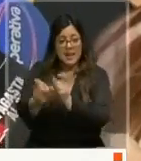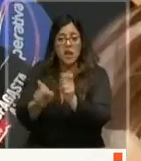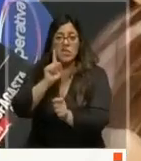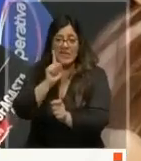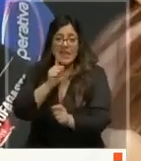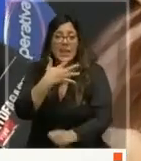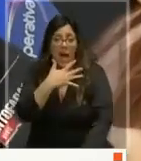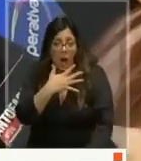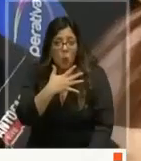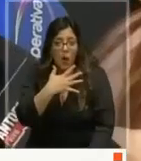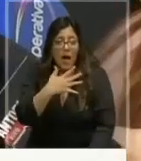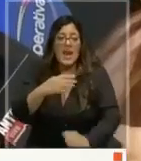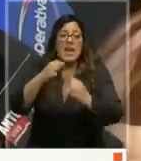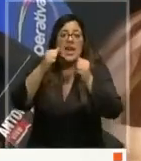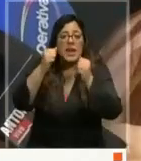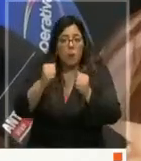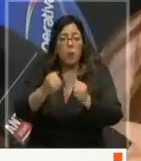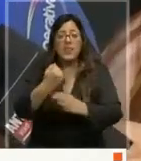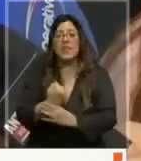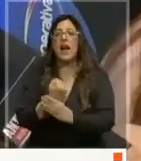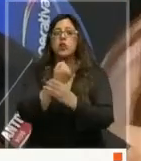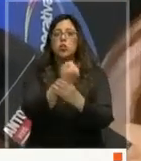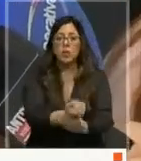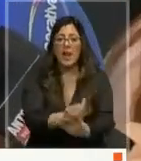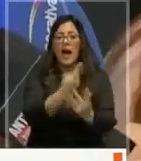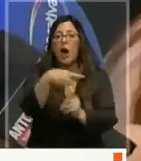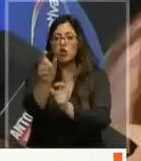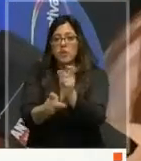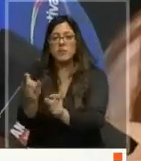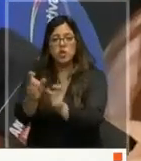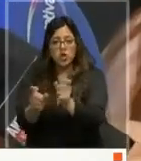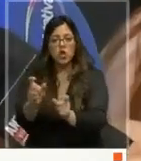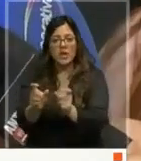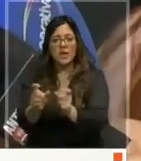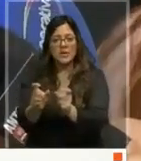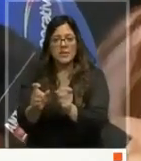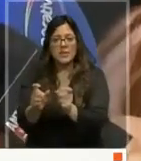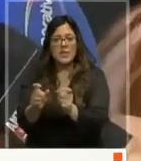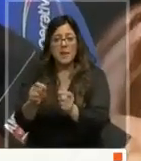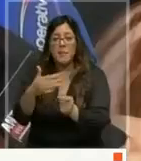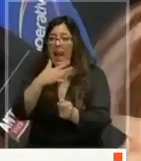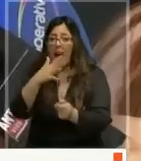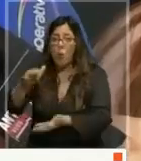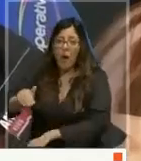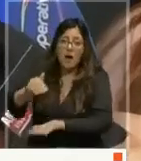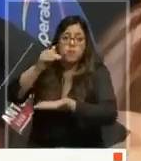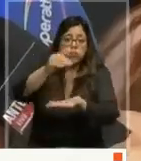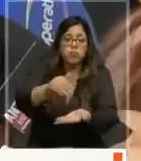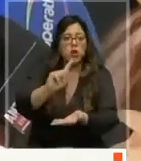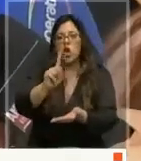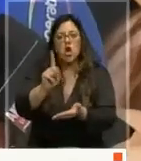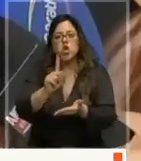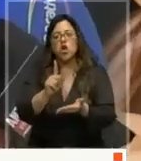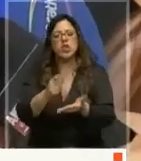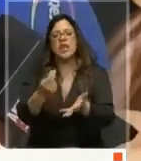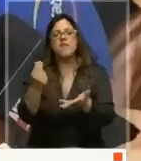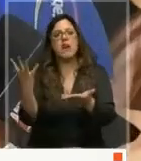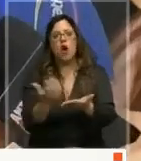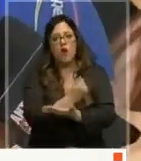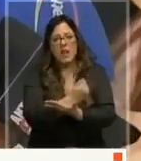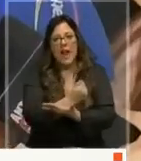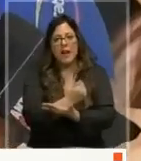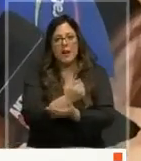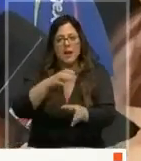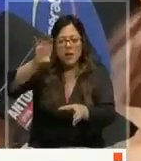suministro y que podrían ayudar a otros vecinos a dar agua, no se cobrará el sobreconsumo, que se sabe que los